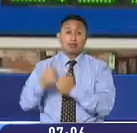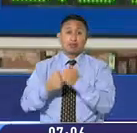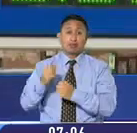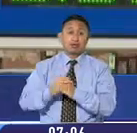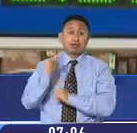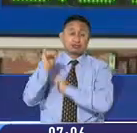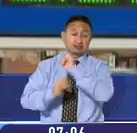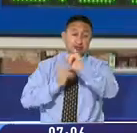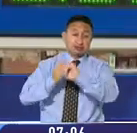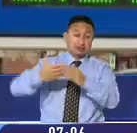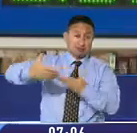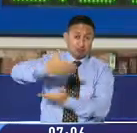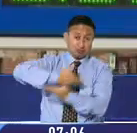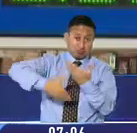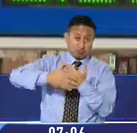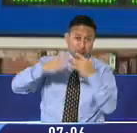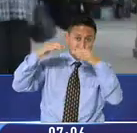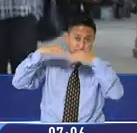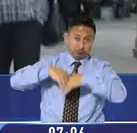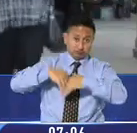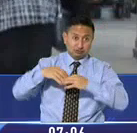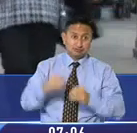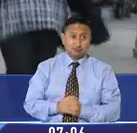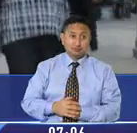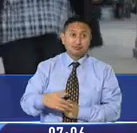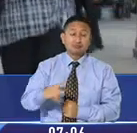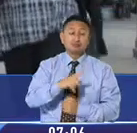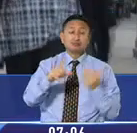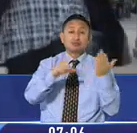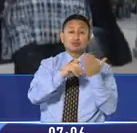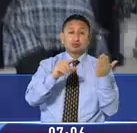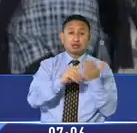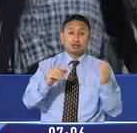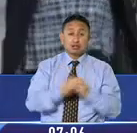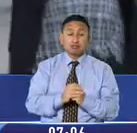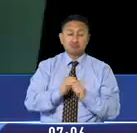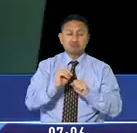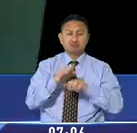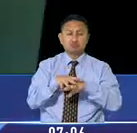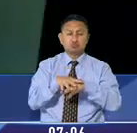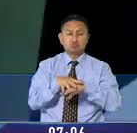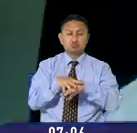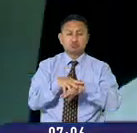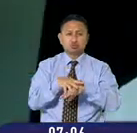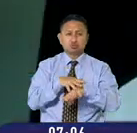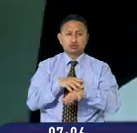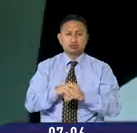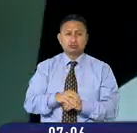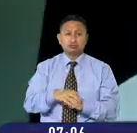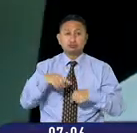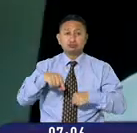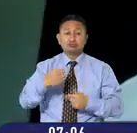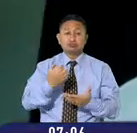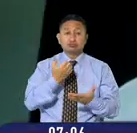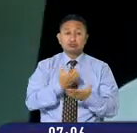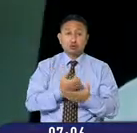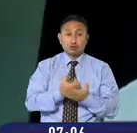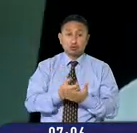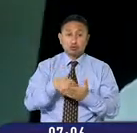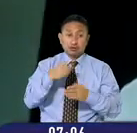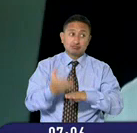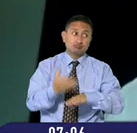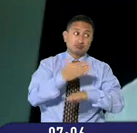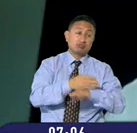mercados internacionales, el crecimiento financiero se ralentizará. Tenemos una economía que todavía no ha vuelto a ser lo que